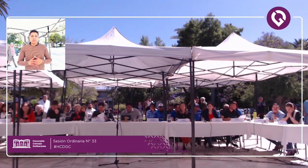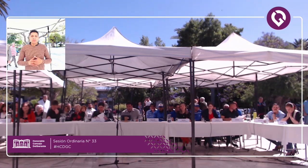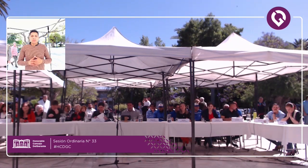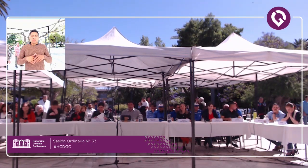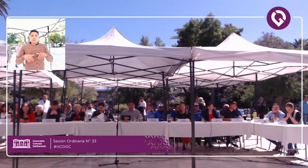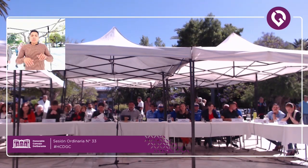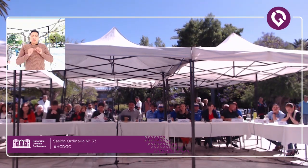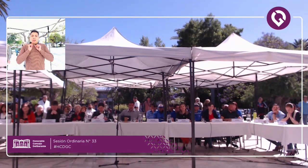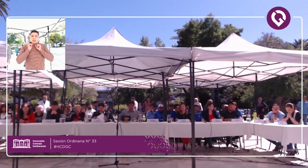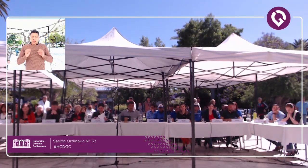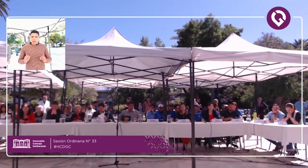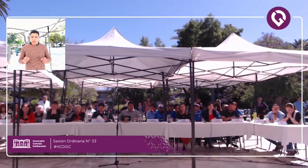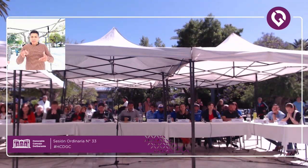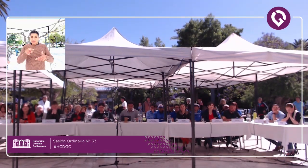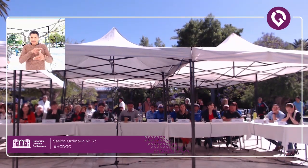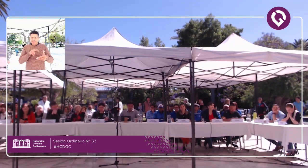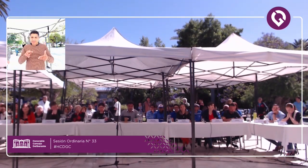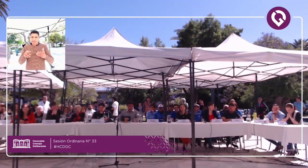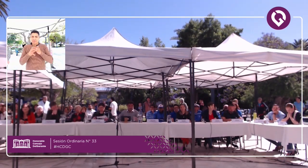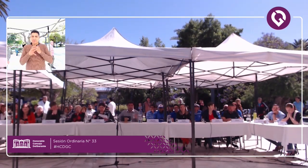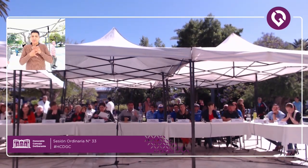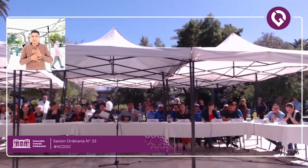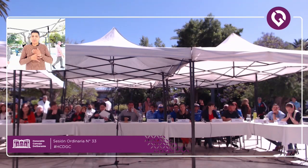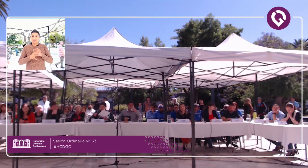Por Secretaría Administrativa se dará lectura